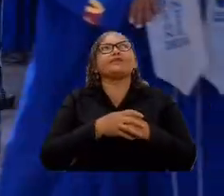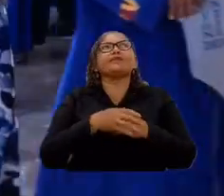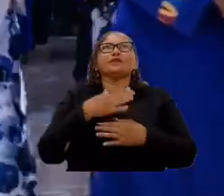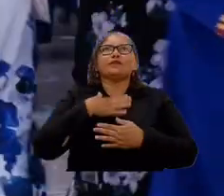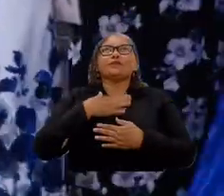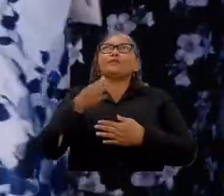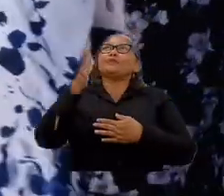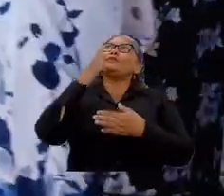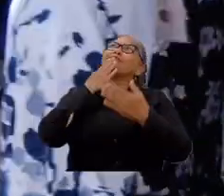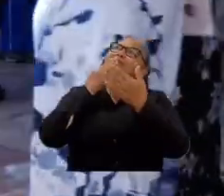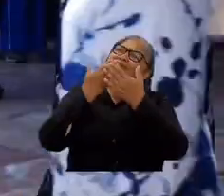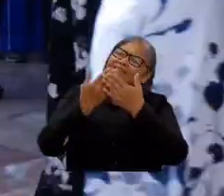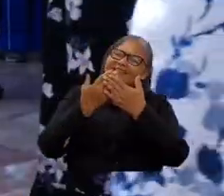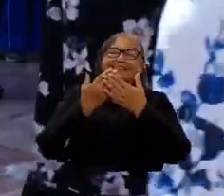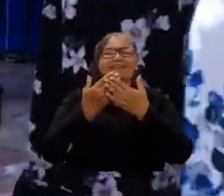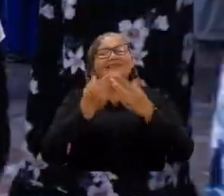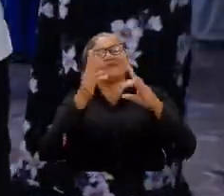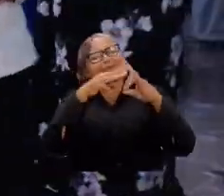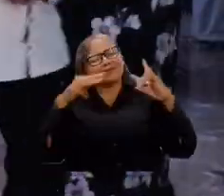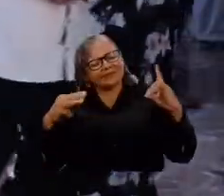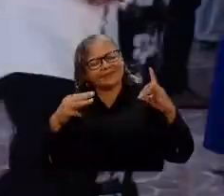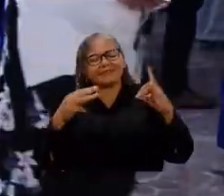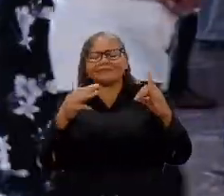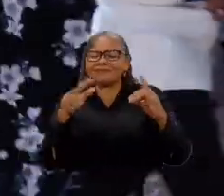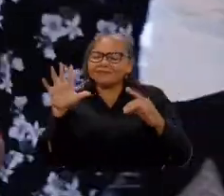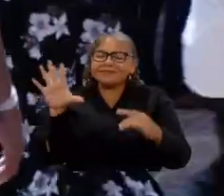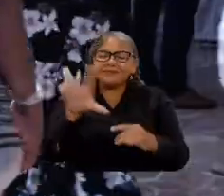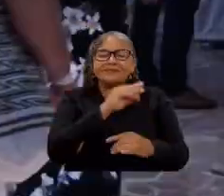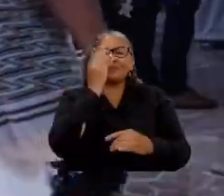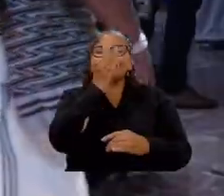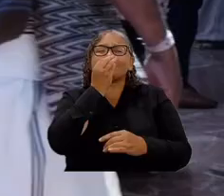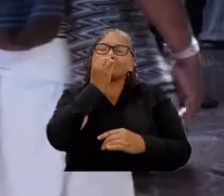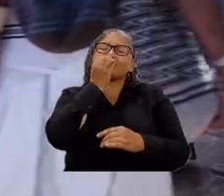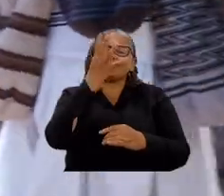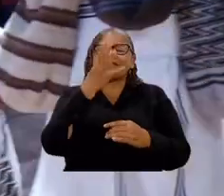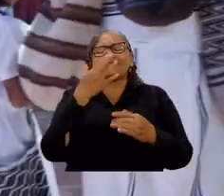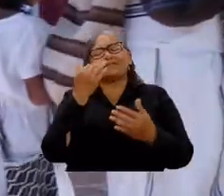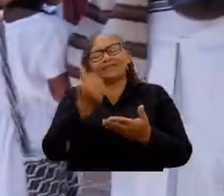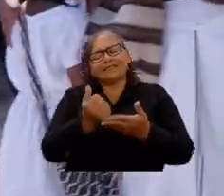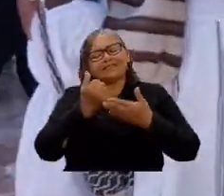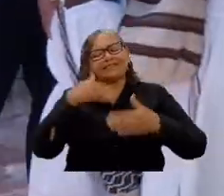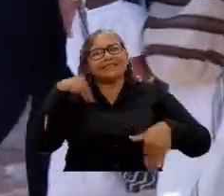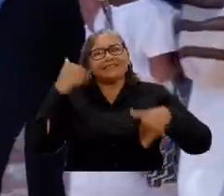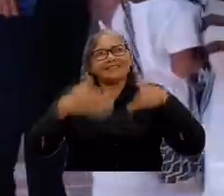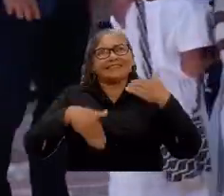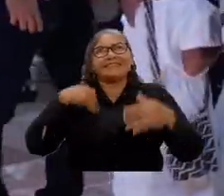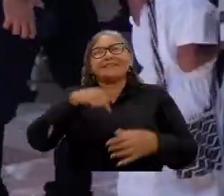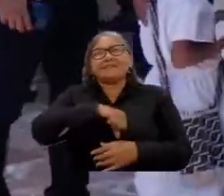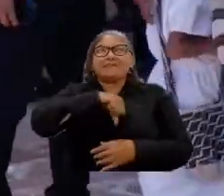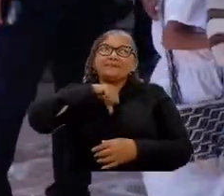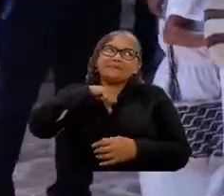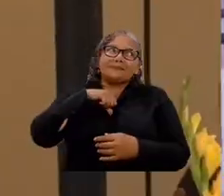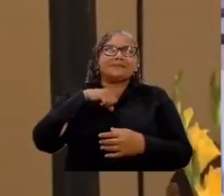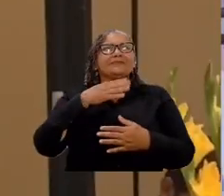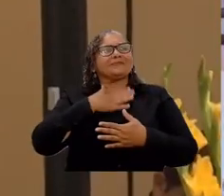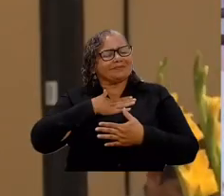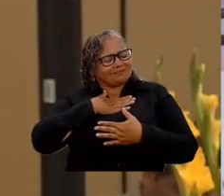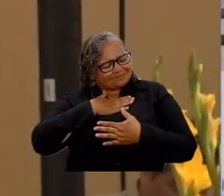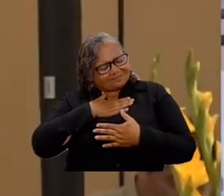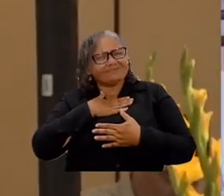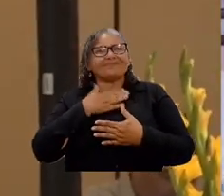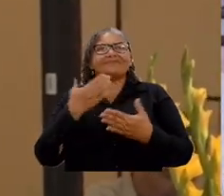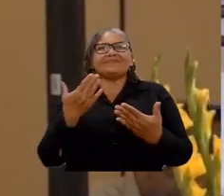muy agradecida con Dios, con la Universidad de Magdalena, por este evento tan bonito. Y estoy muy emocionada